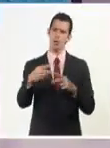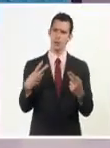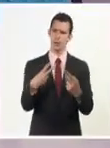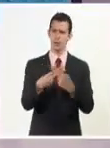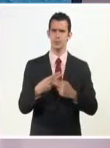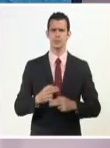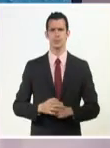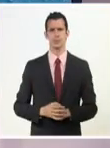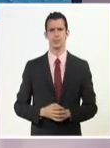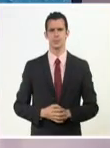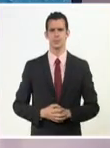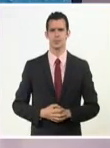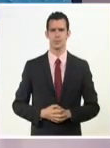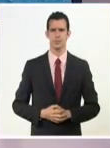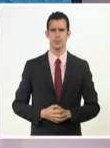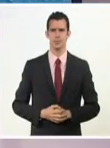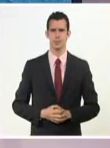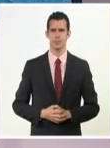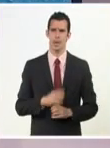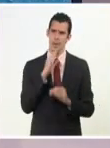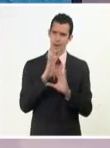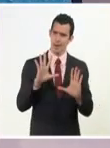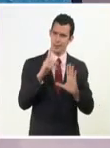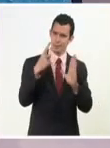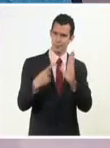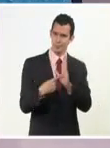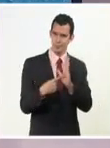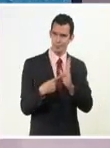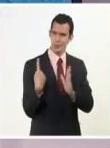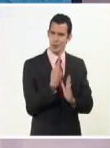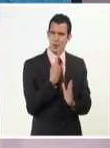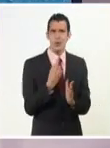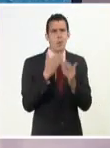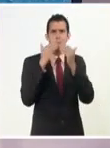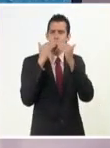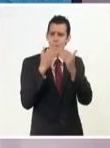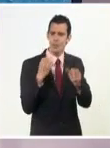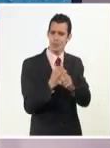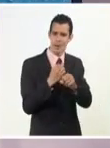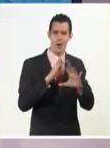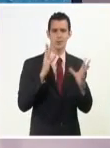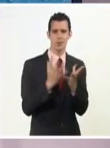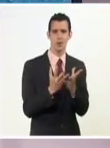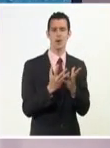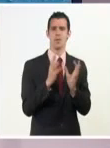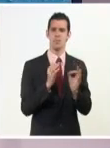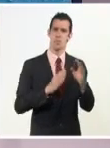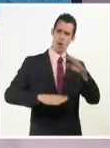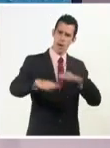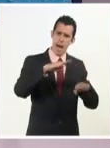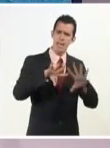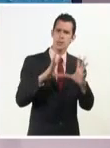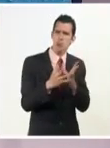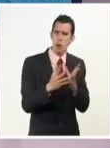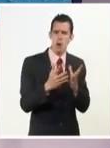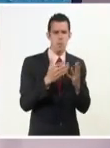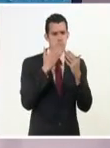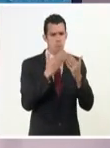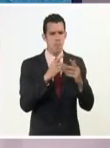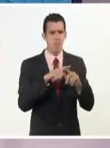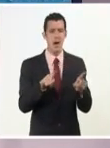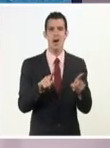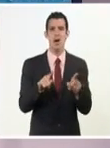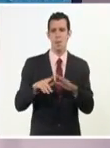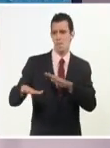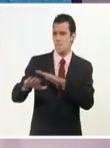por muy buen trabajo que hagamos en el equipo nacional de natación, no podemos descuidar la cantera que necesita este deporte. Para que